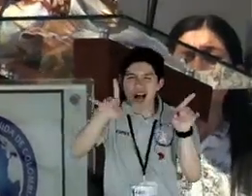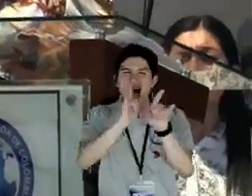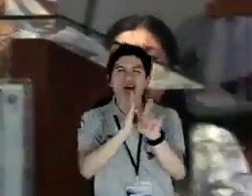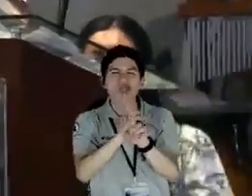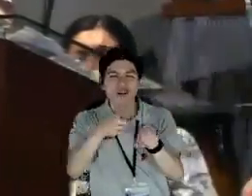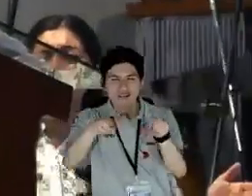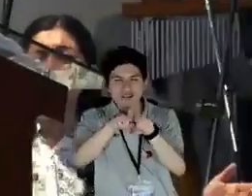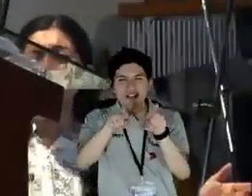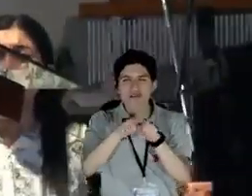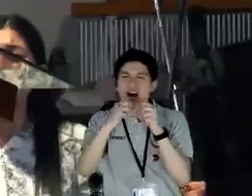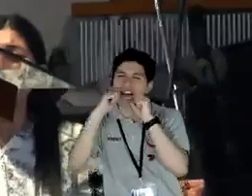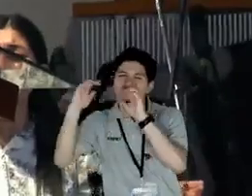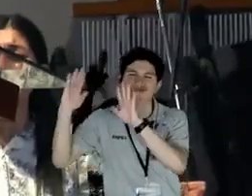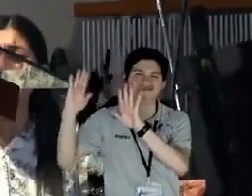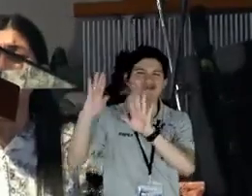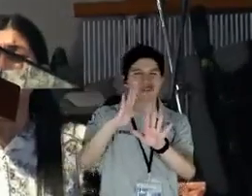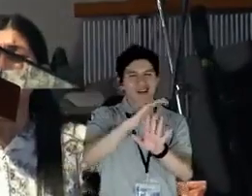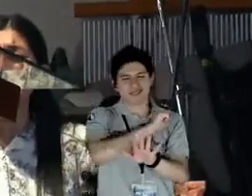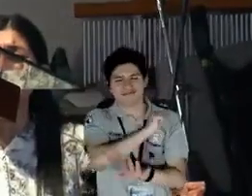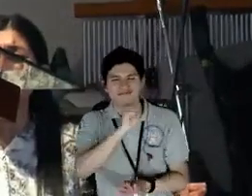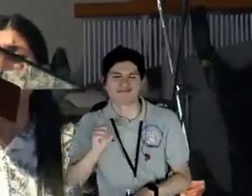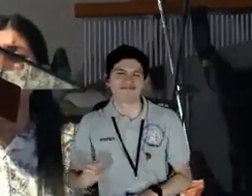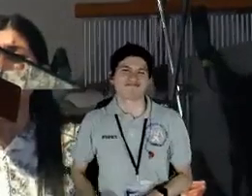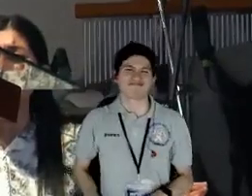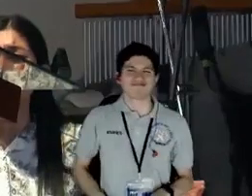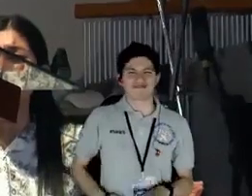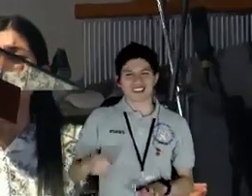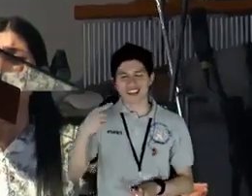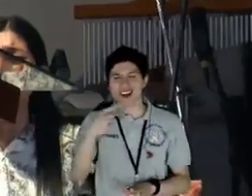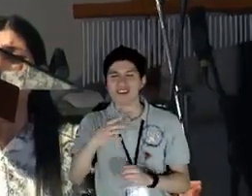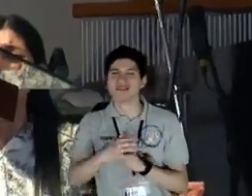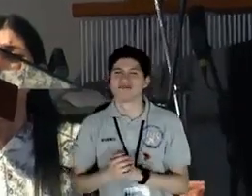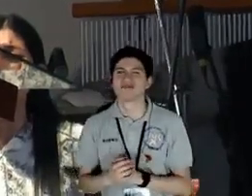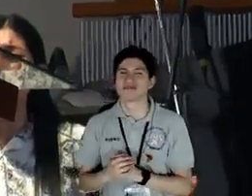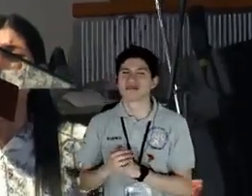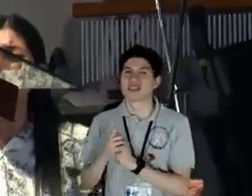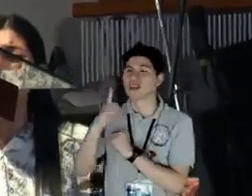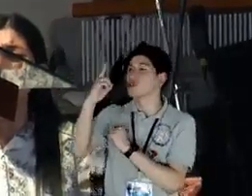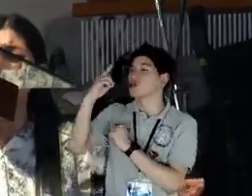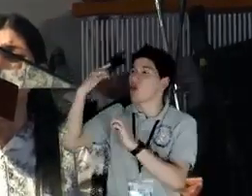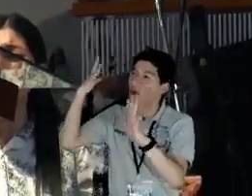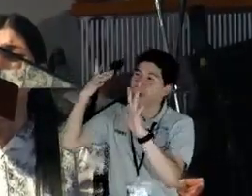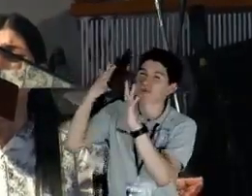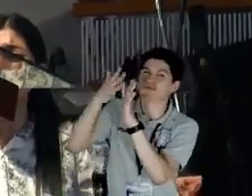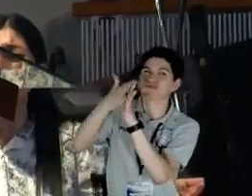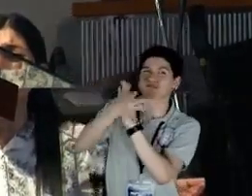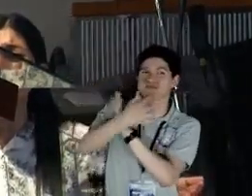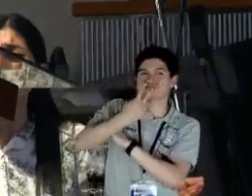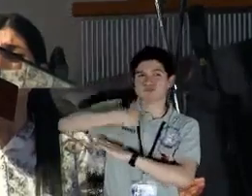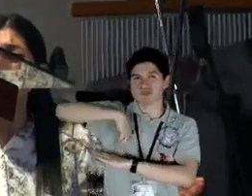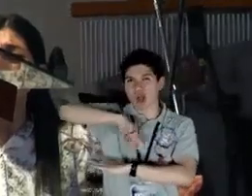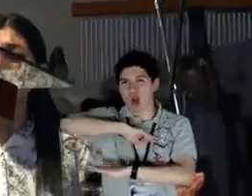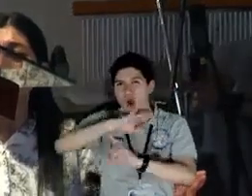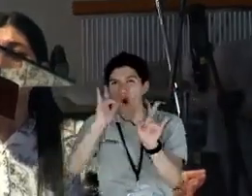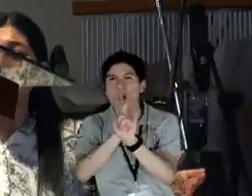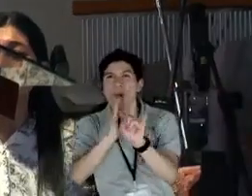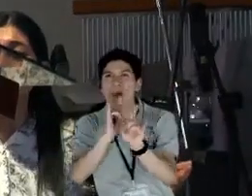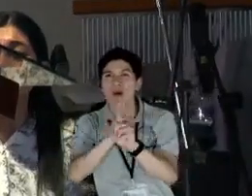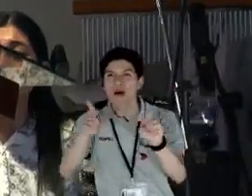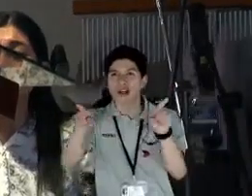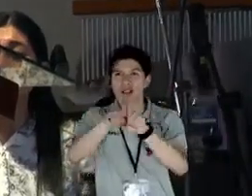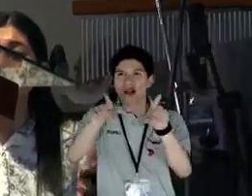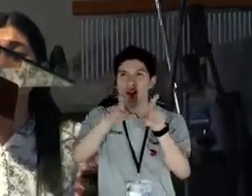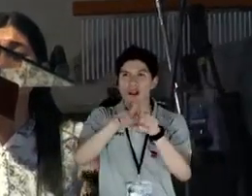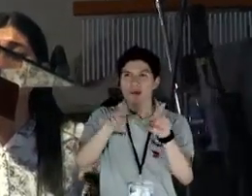ruego que la bendiga, Señor. Que sea la boca de ella tu boca, que seas tu palabra entrando en nuestra